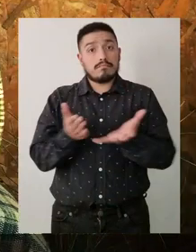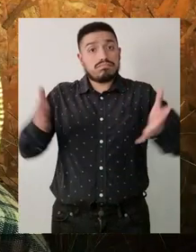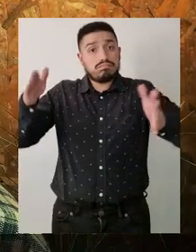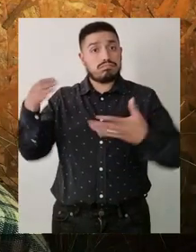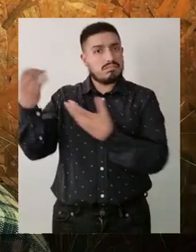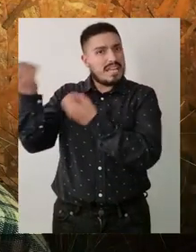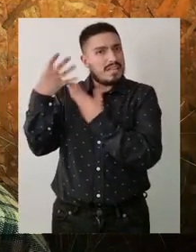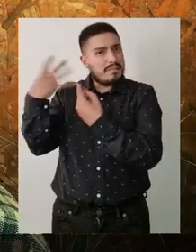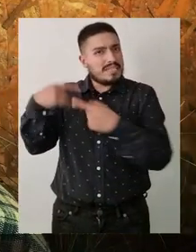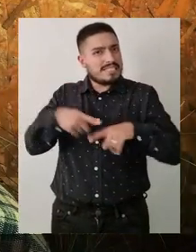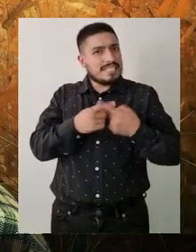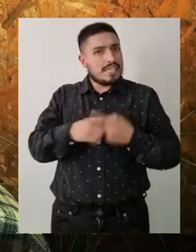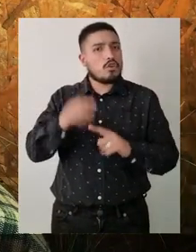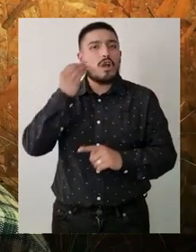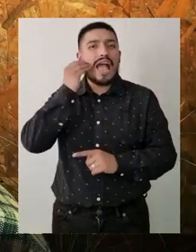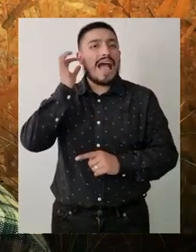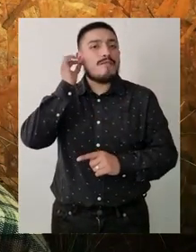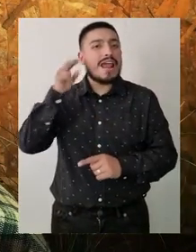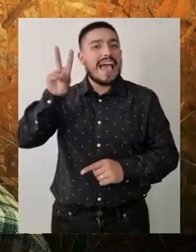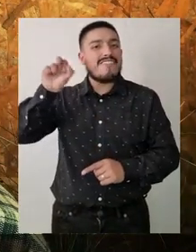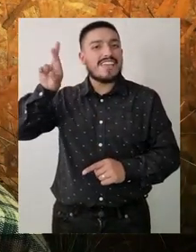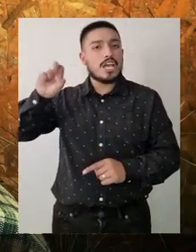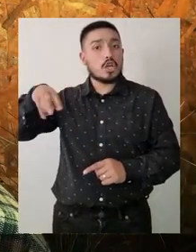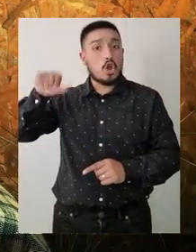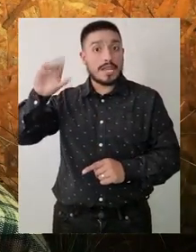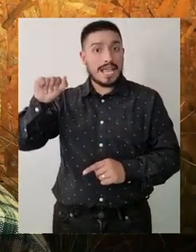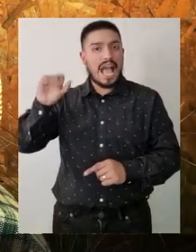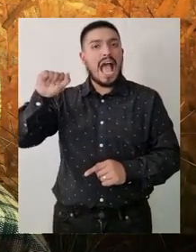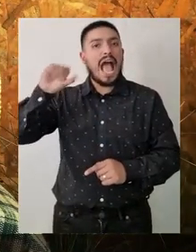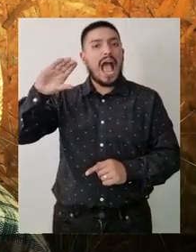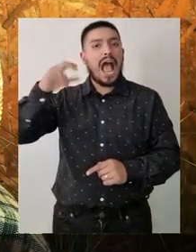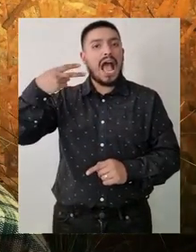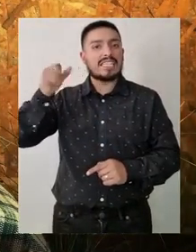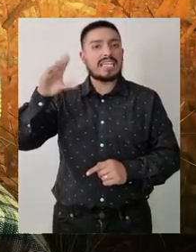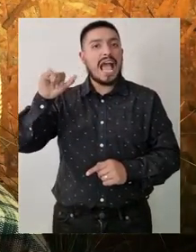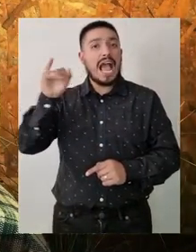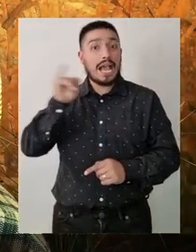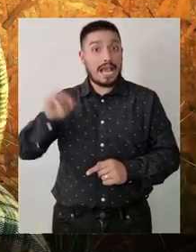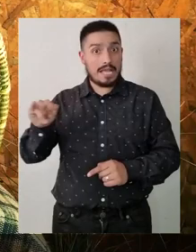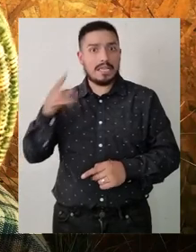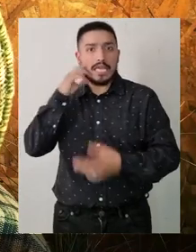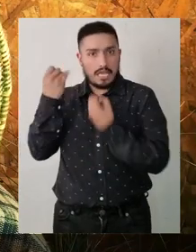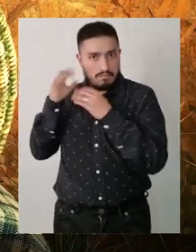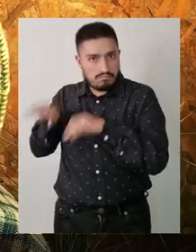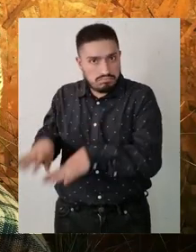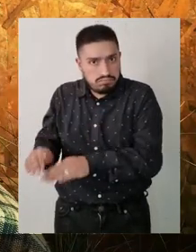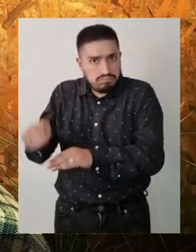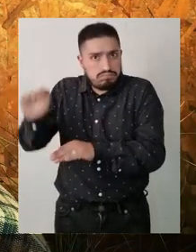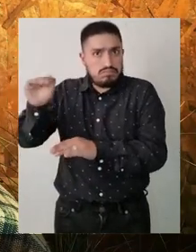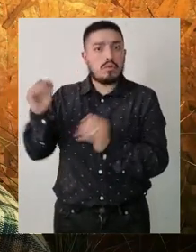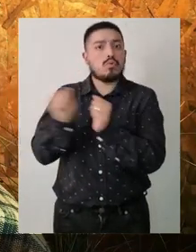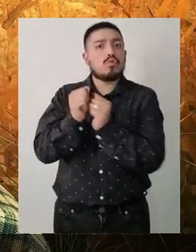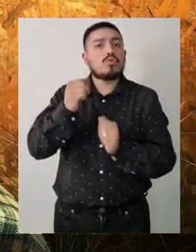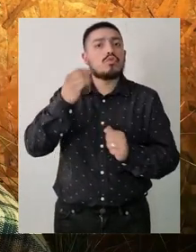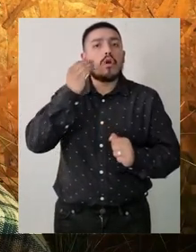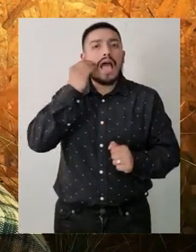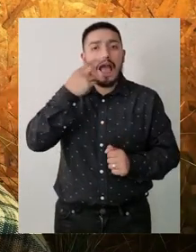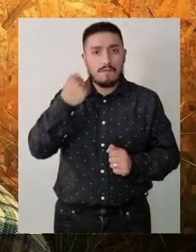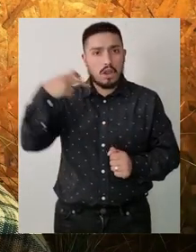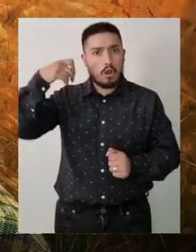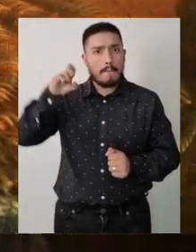La artesanía me la enseñó mi abuela Verónica Ayacá, que ella fue la que me creció a mí con mi abuelo Pedro